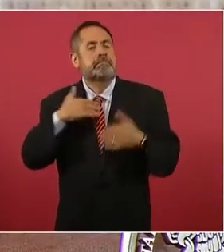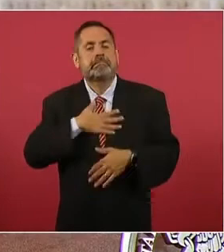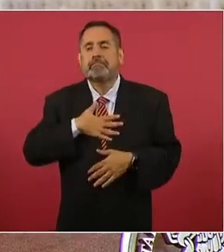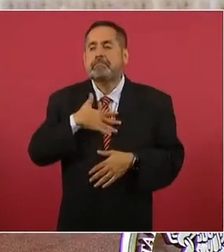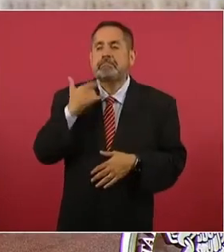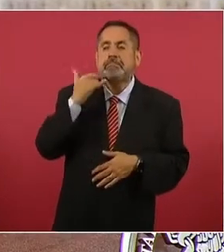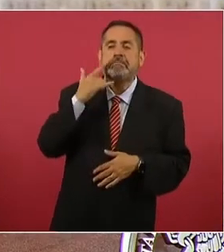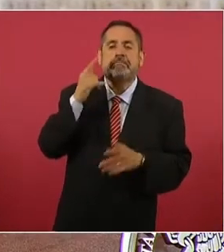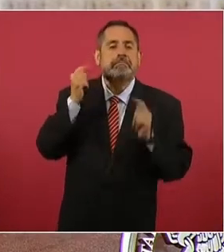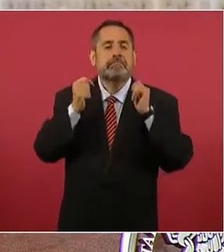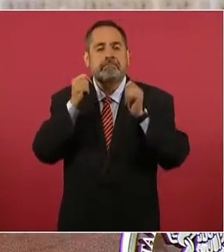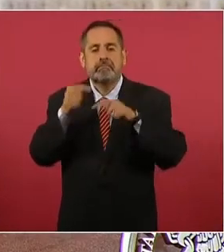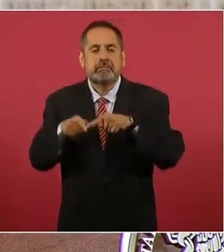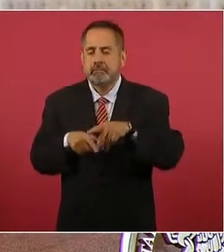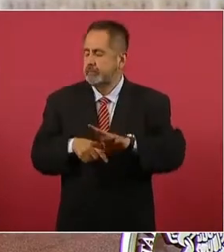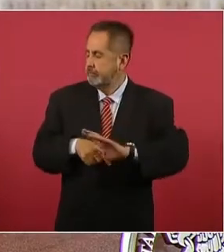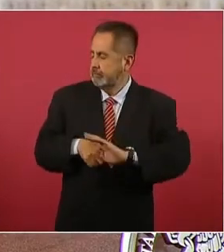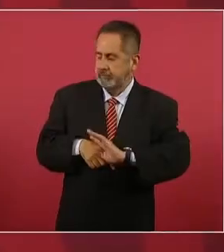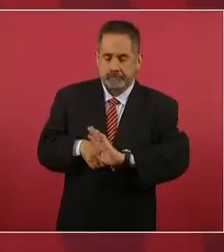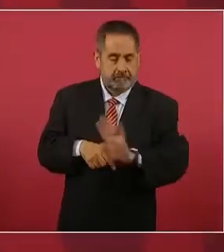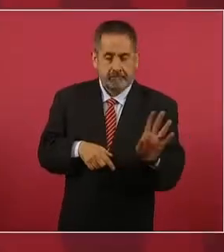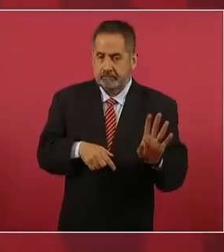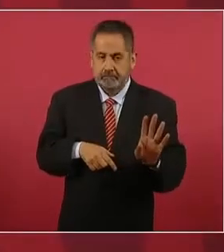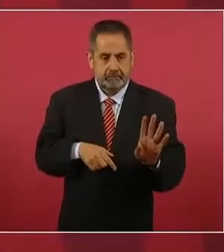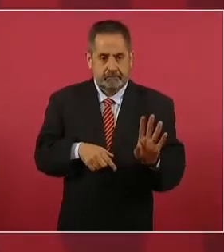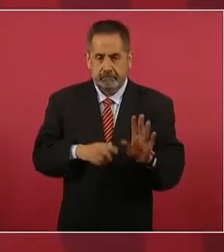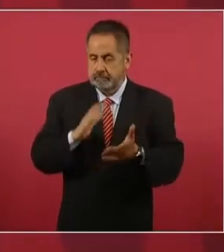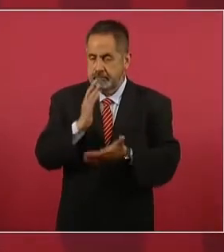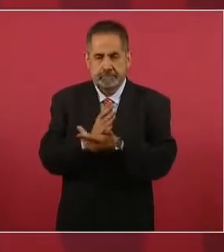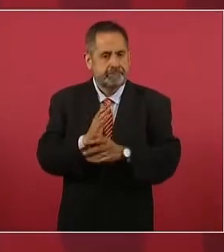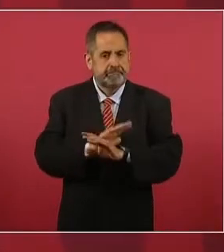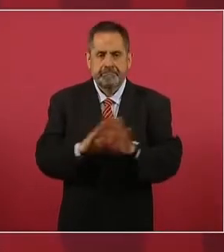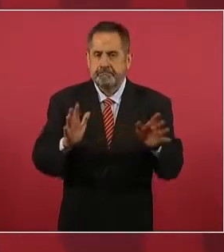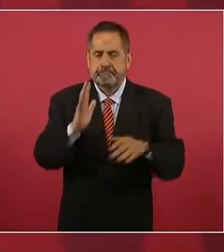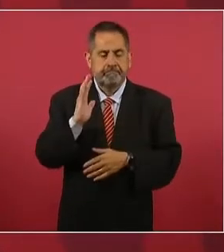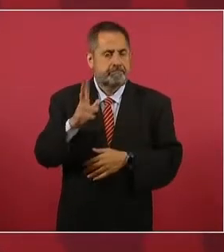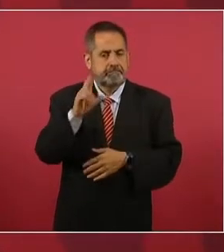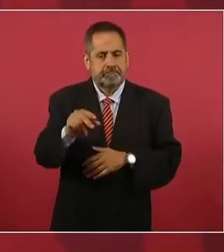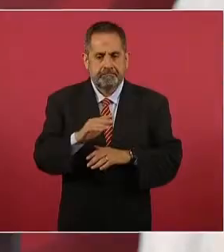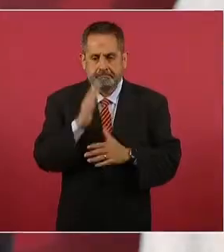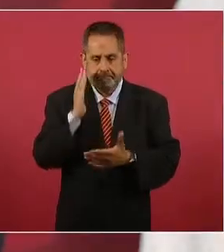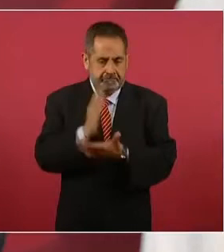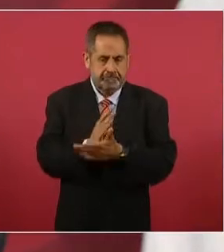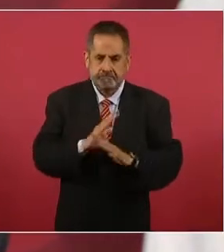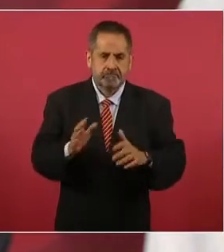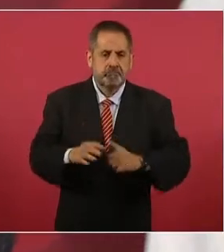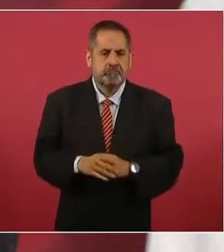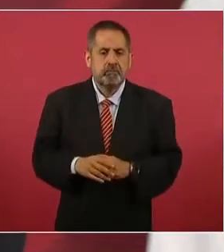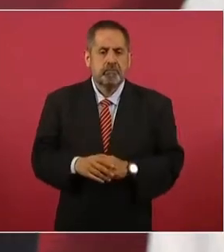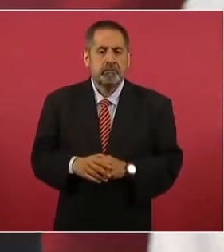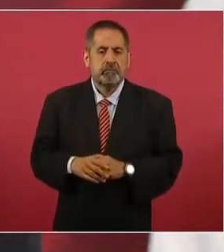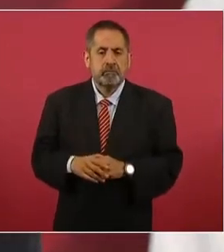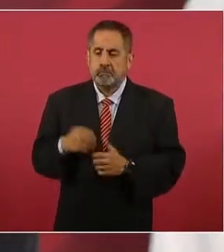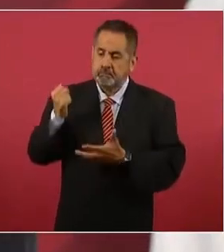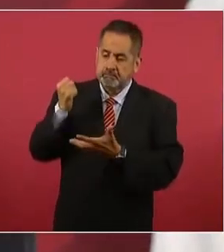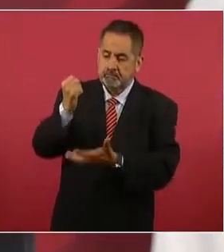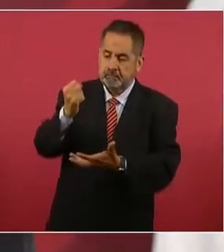turismo político. Eso ya no hay. Entonces se cuida mucho el